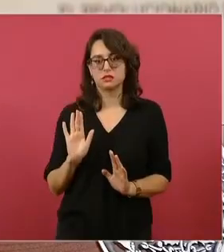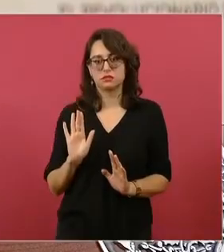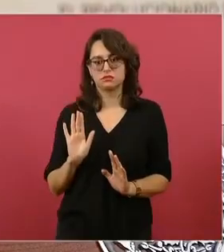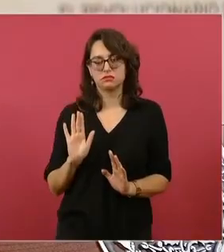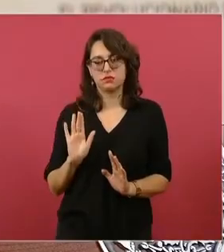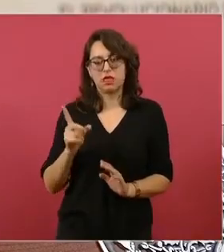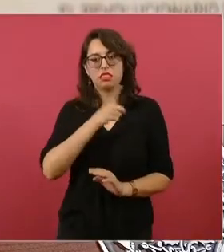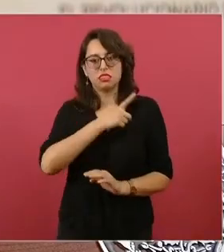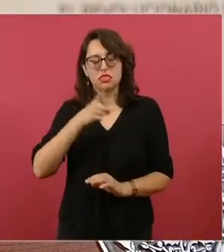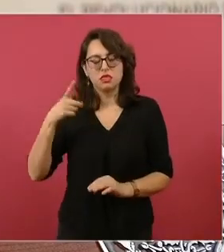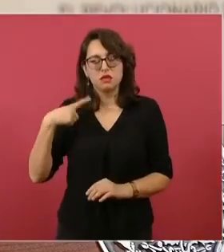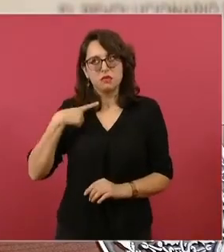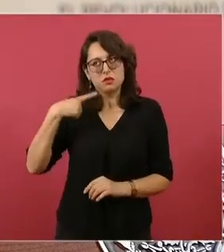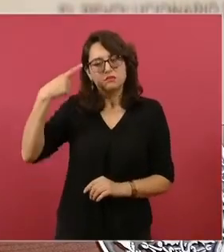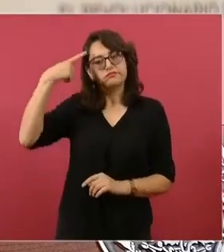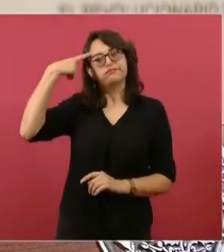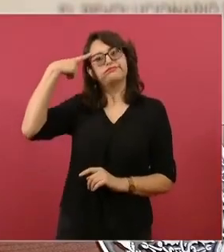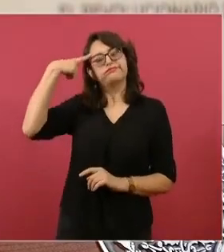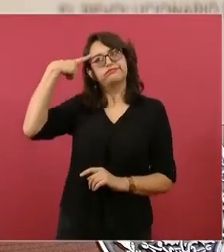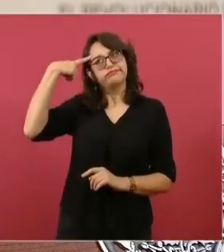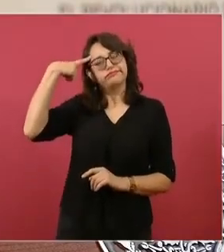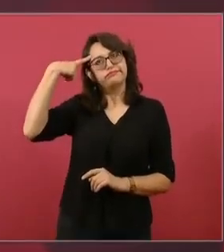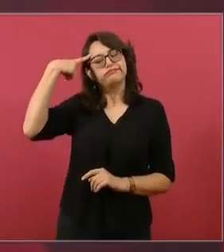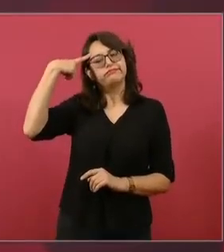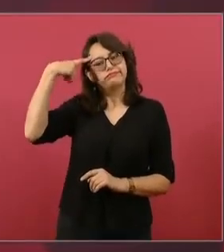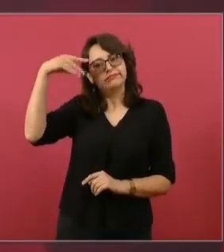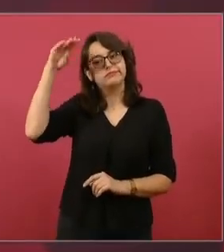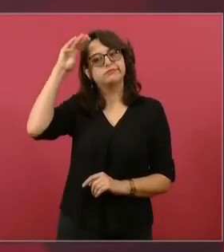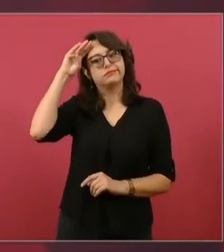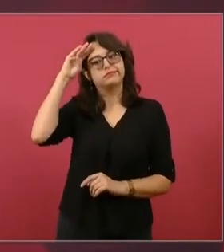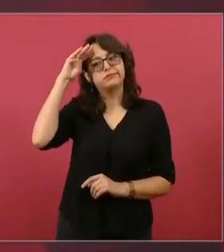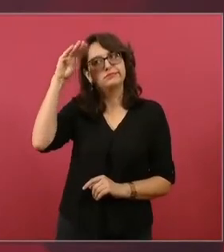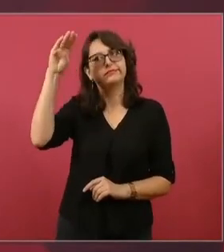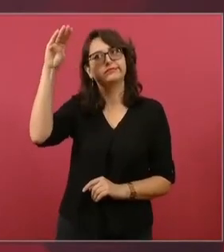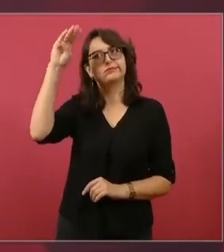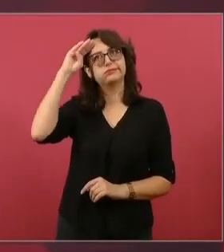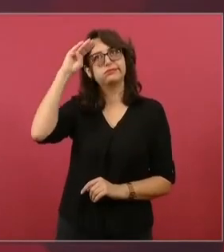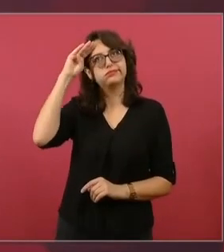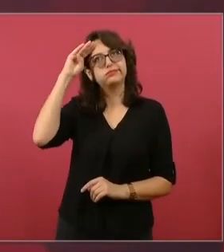que tengamos todos la posibilidad